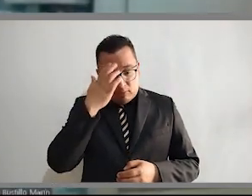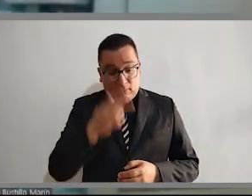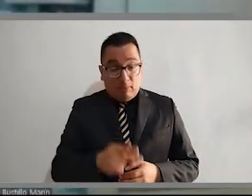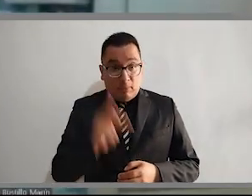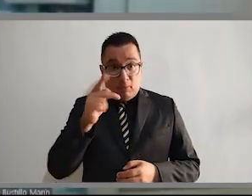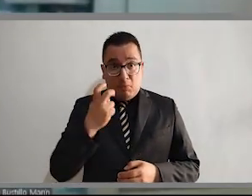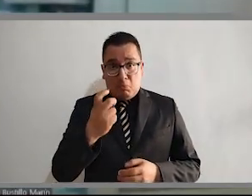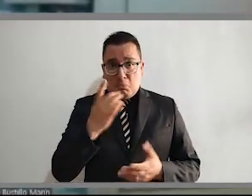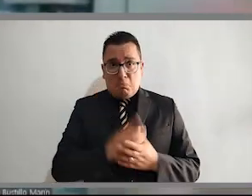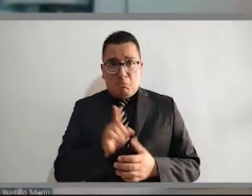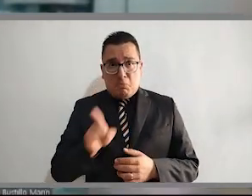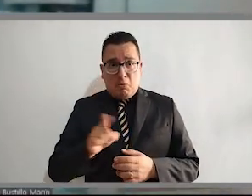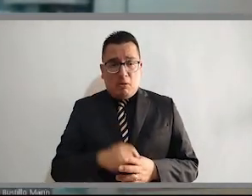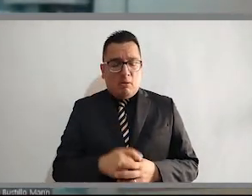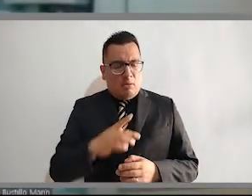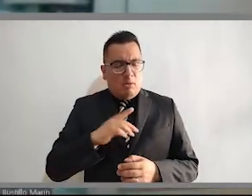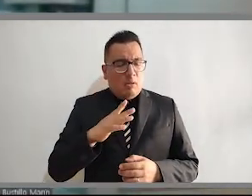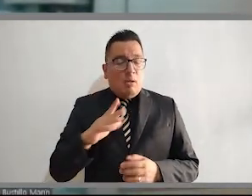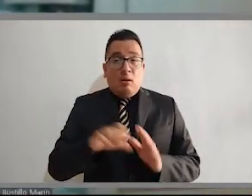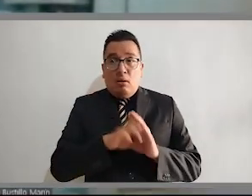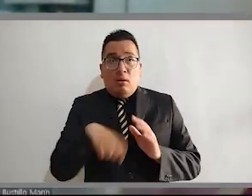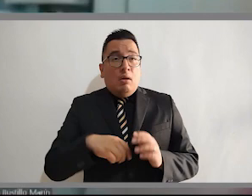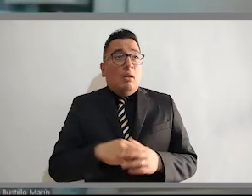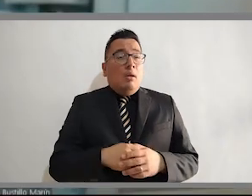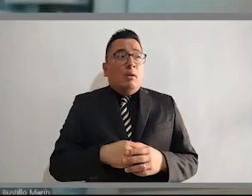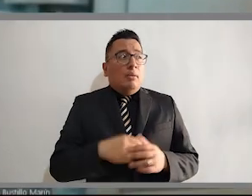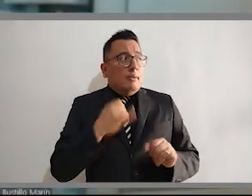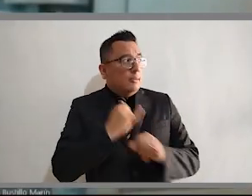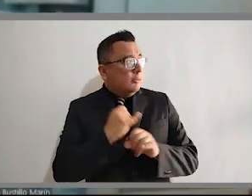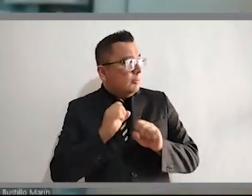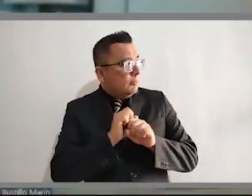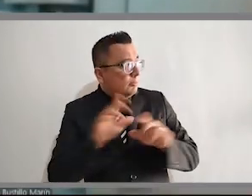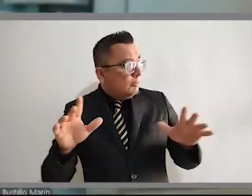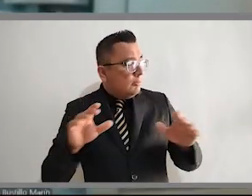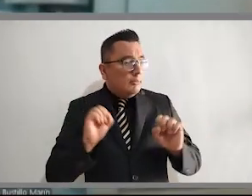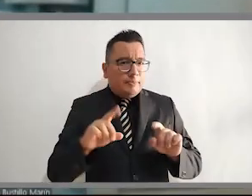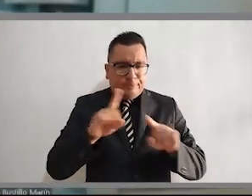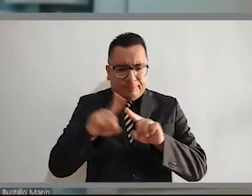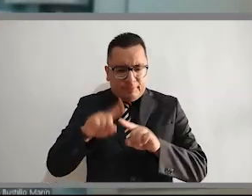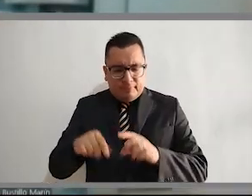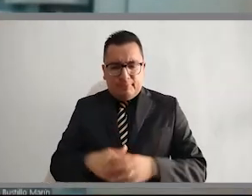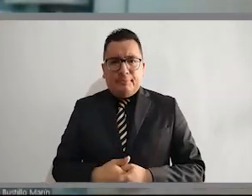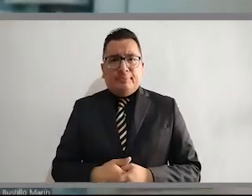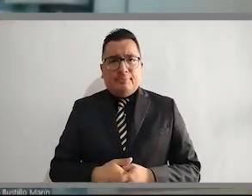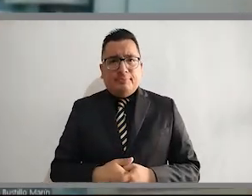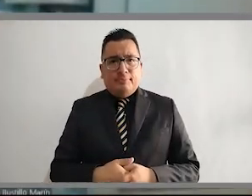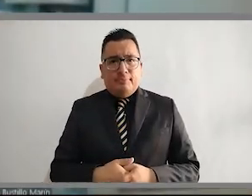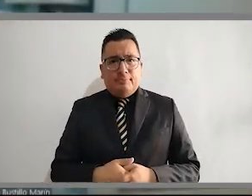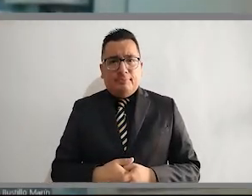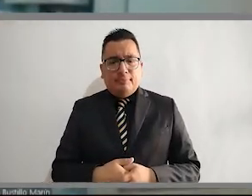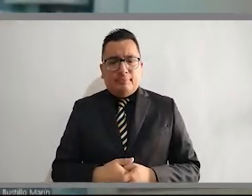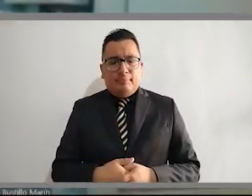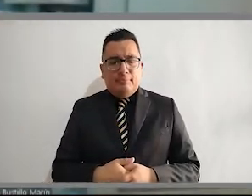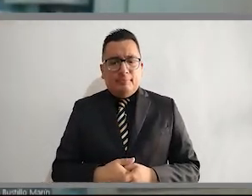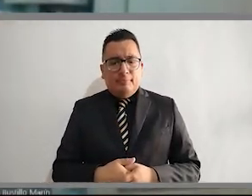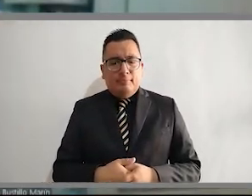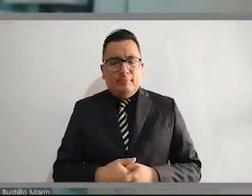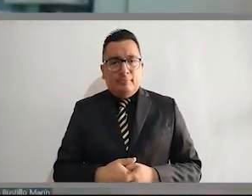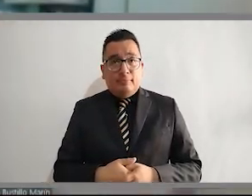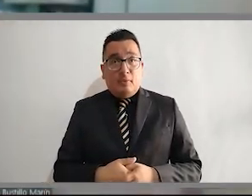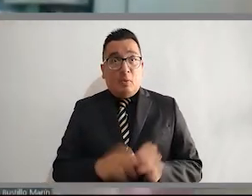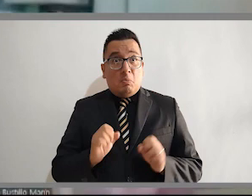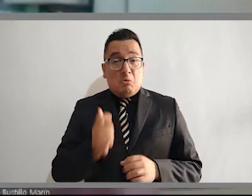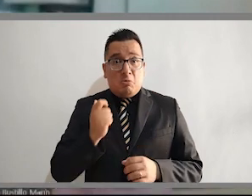conocerla. Pero no solamente ahí, también en el debate público, en las redes sociales, en la propaganda electoral, en los